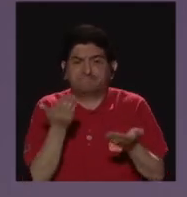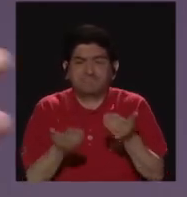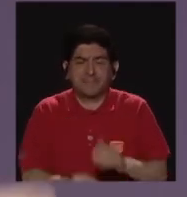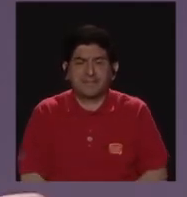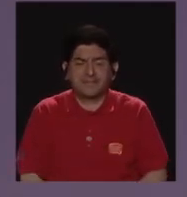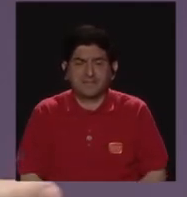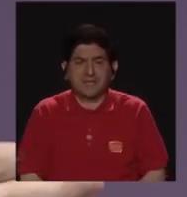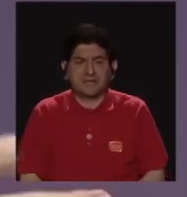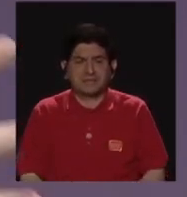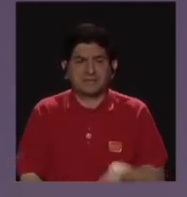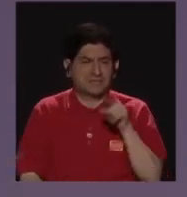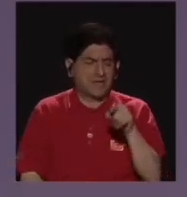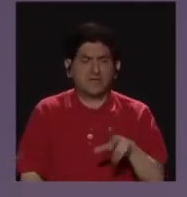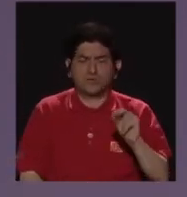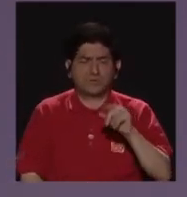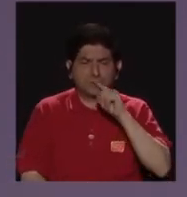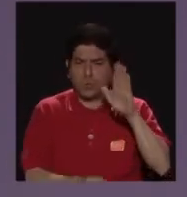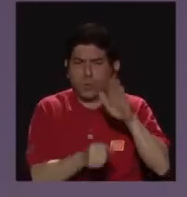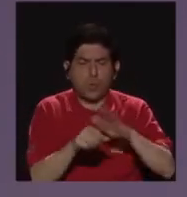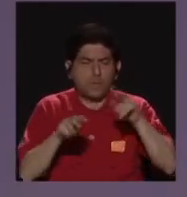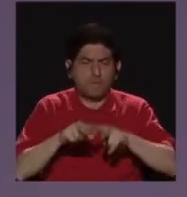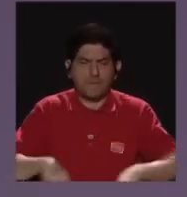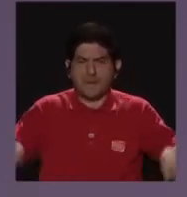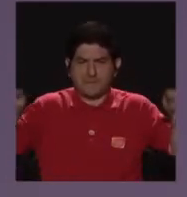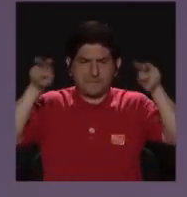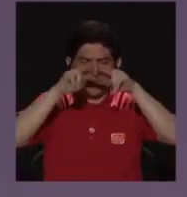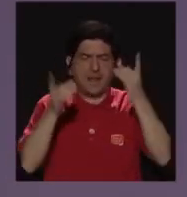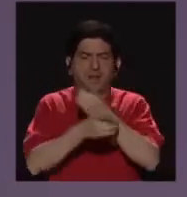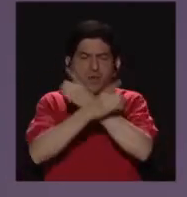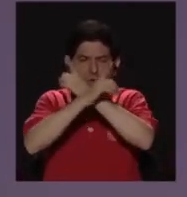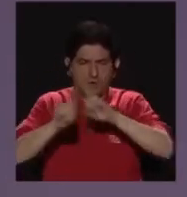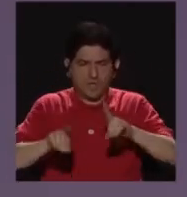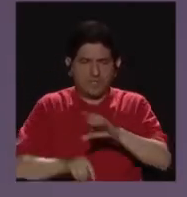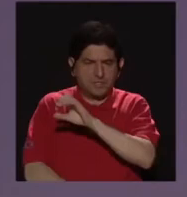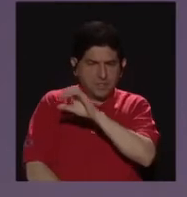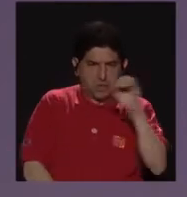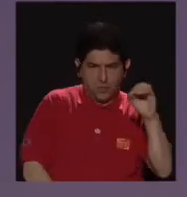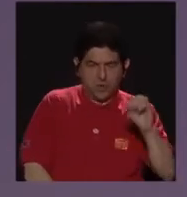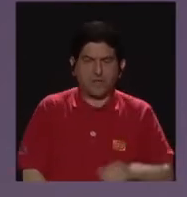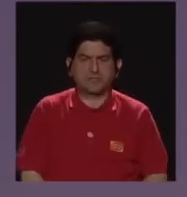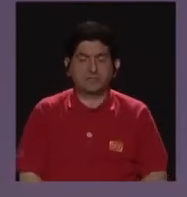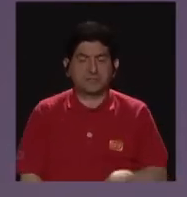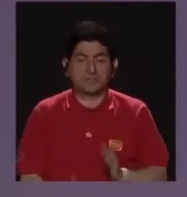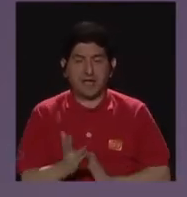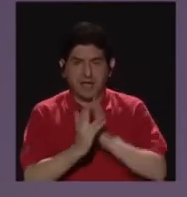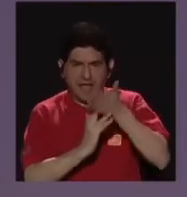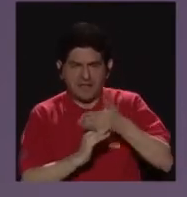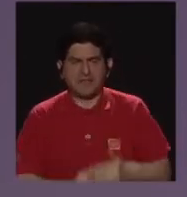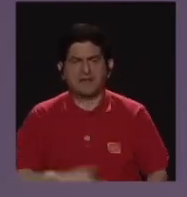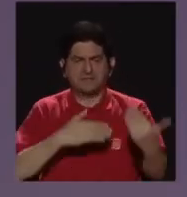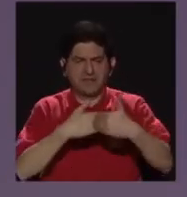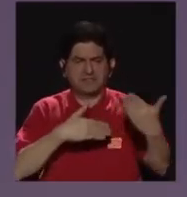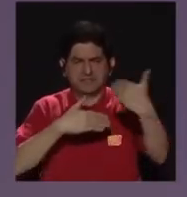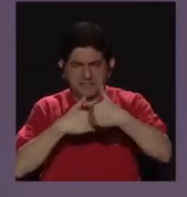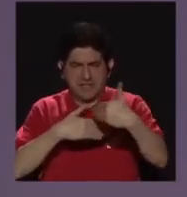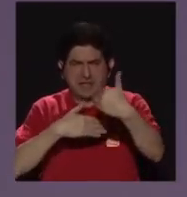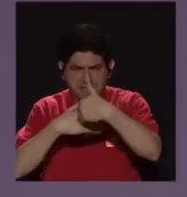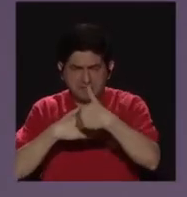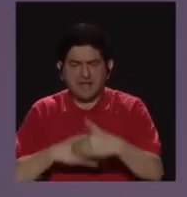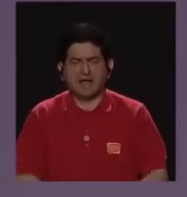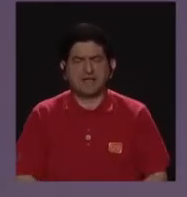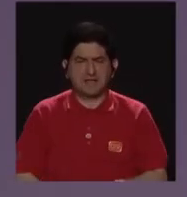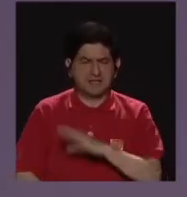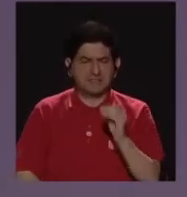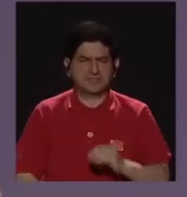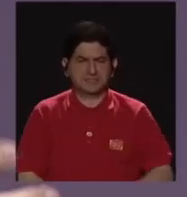ajenos digamos a los valores que de alguna forma en la democracia occidental impuesta a punta de bombas a punta de balas podría